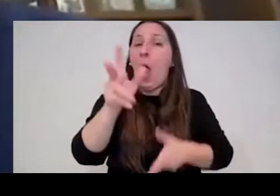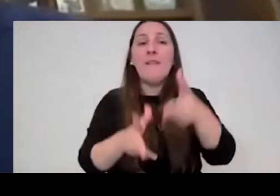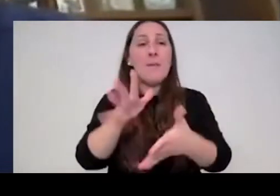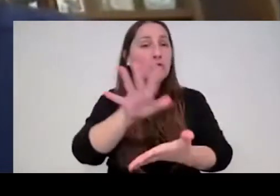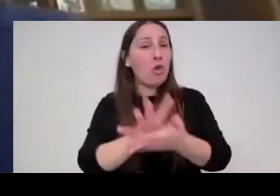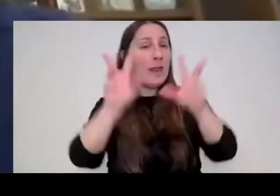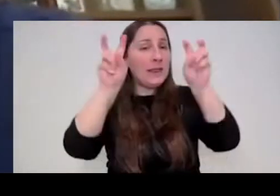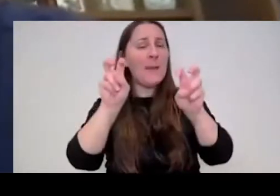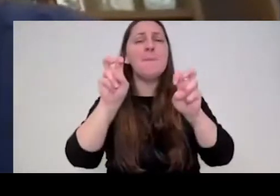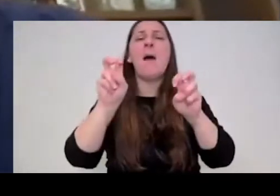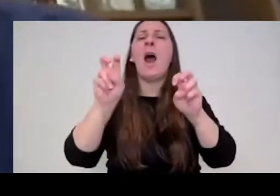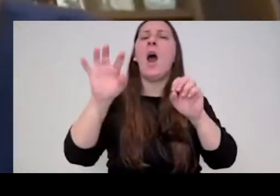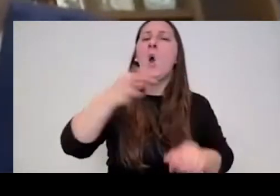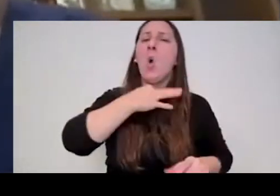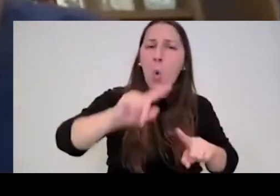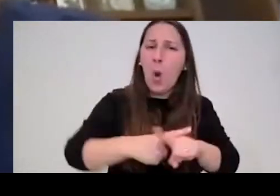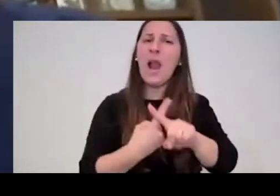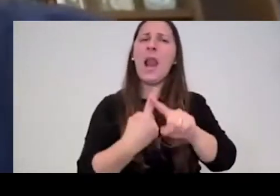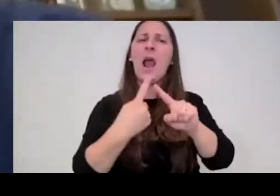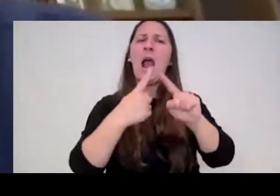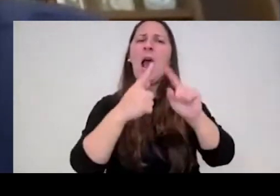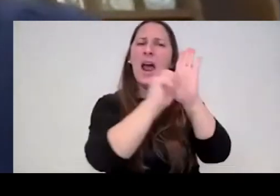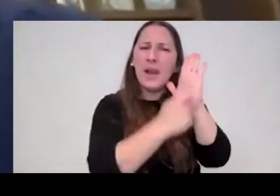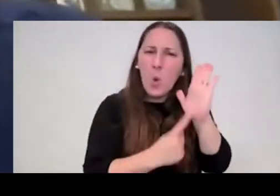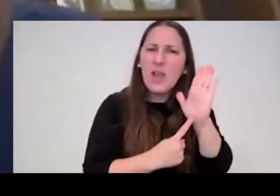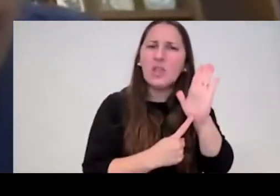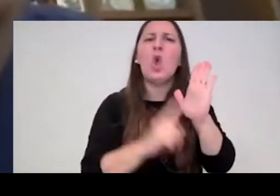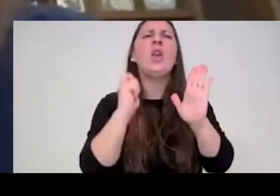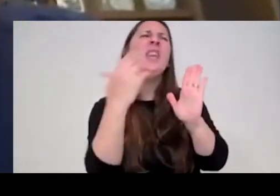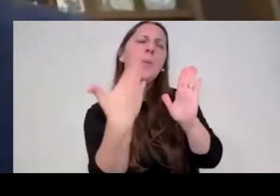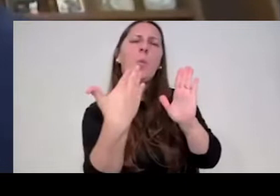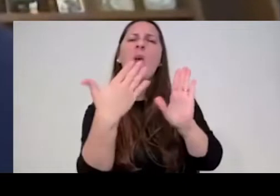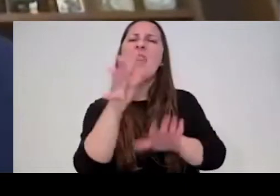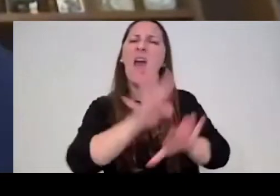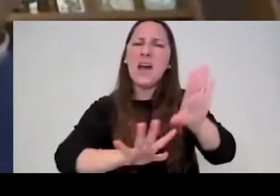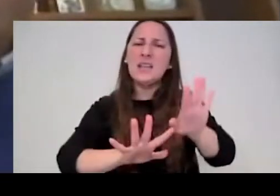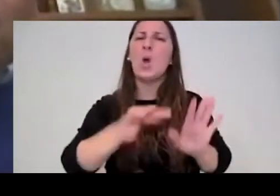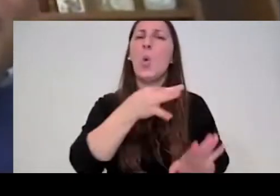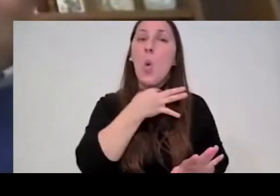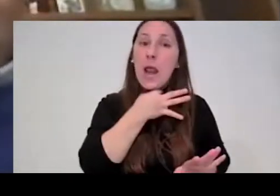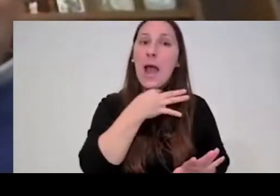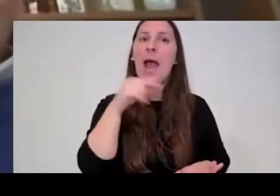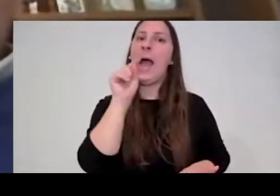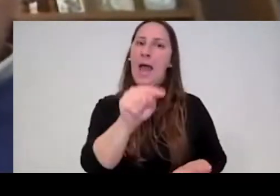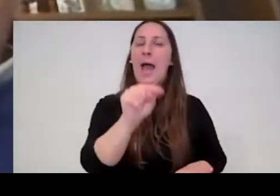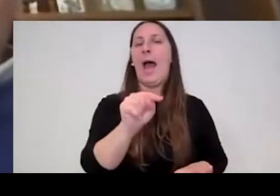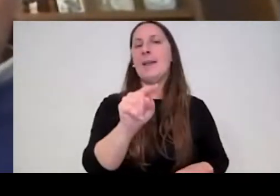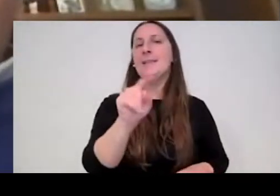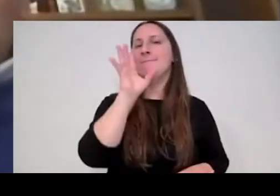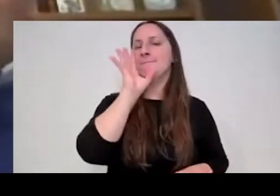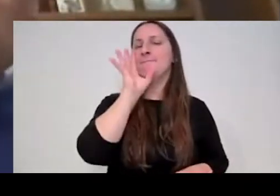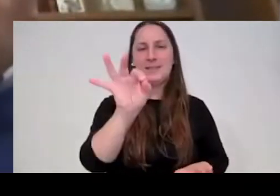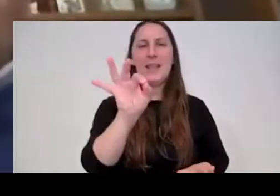regula o quién tiene derecho a ejercer el derecho de huelga, sí se hace más presente